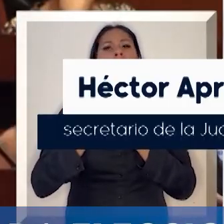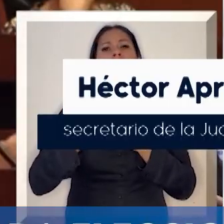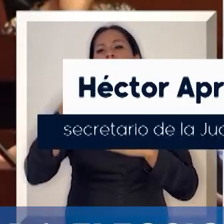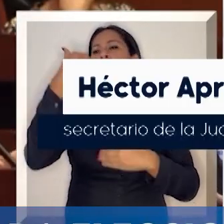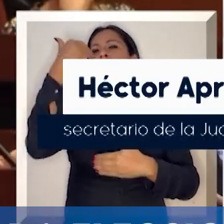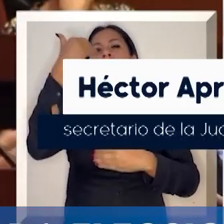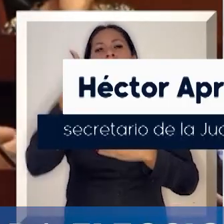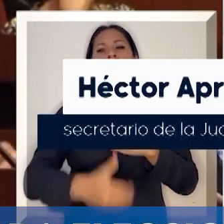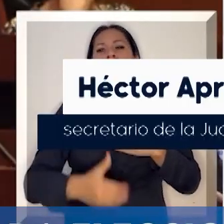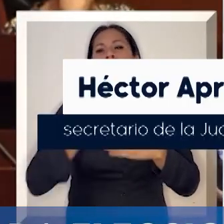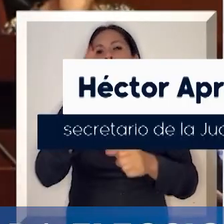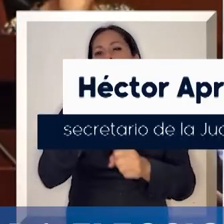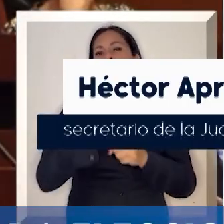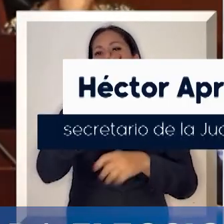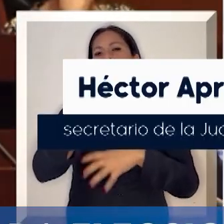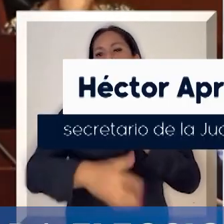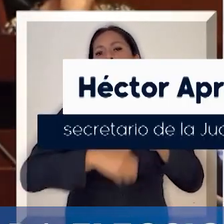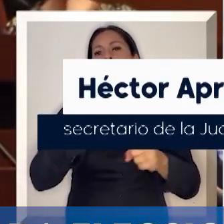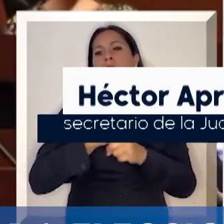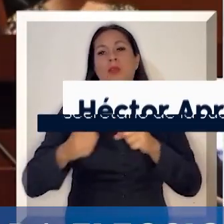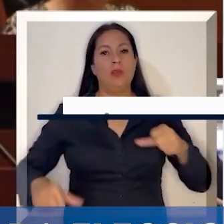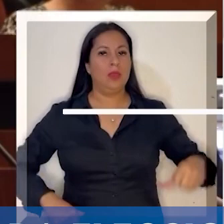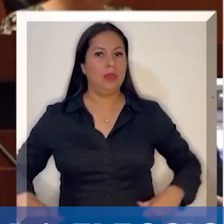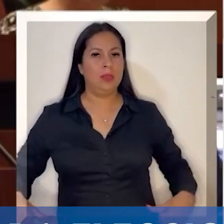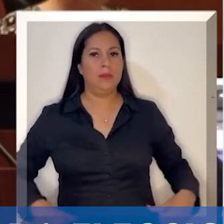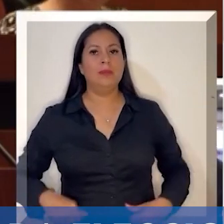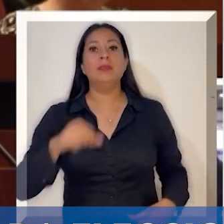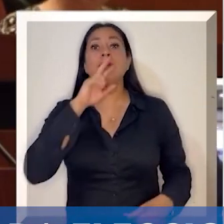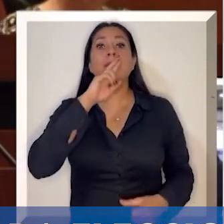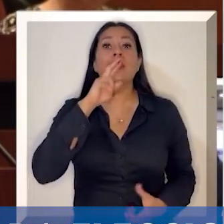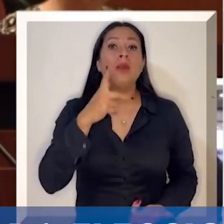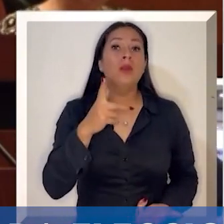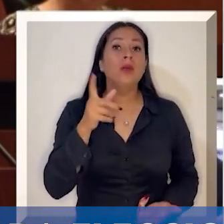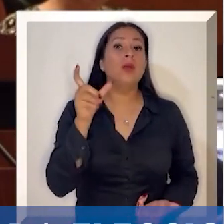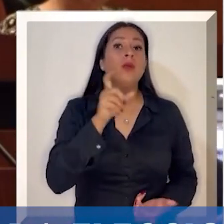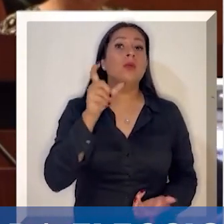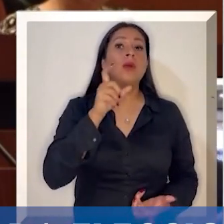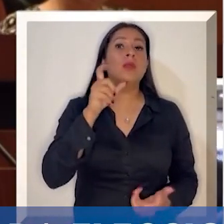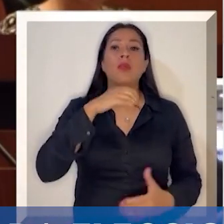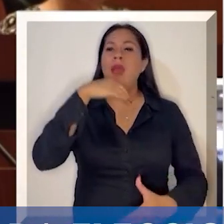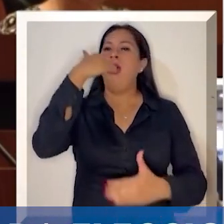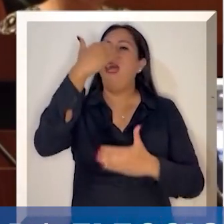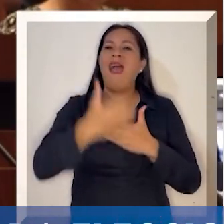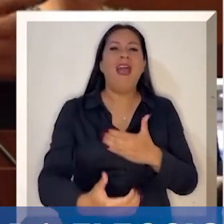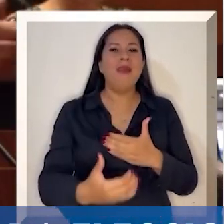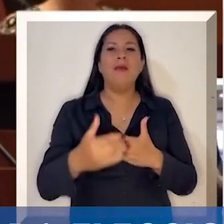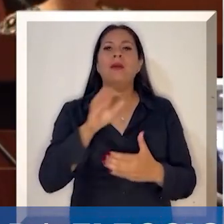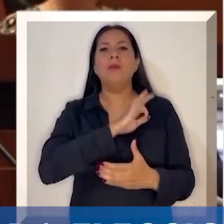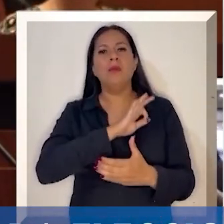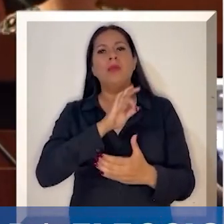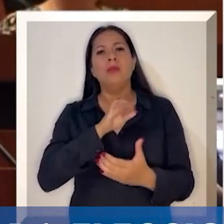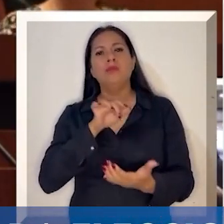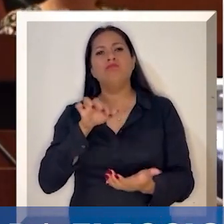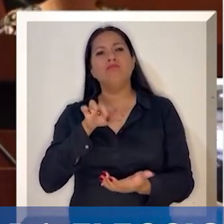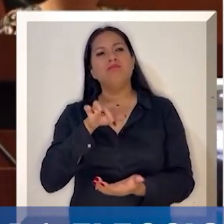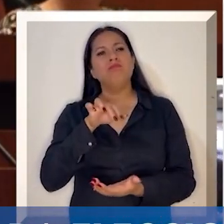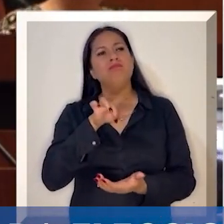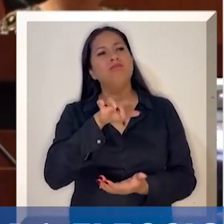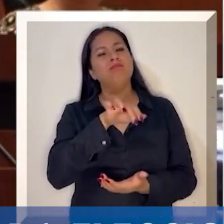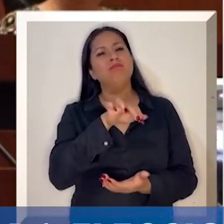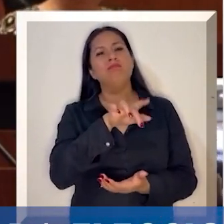nuestro tercer año legislativo y qué mejor que cuando salgamos de aquí podamos transitar